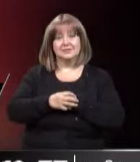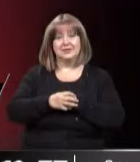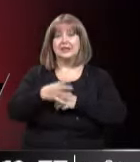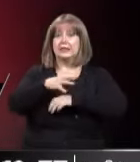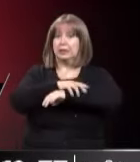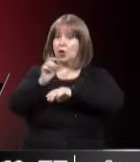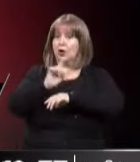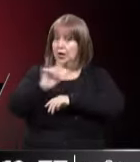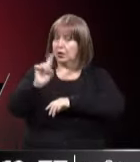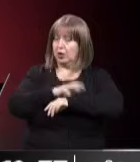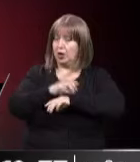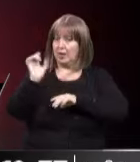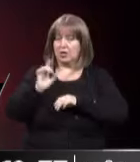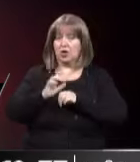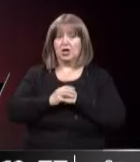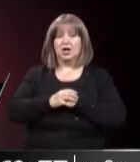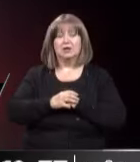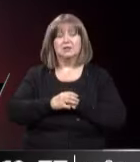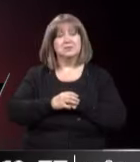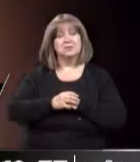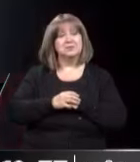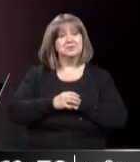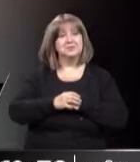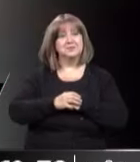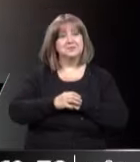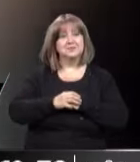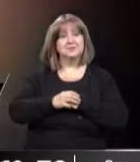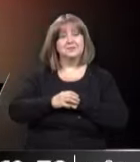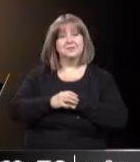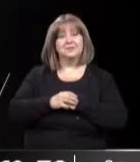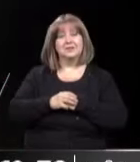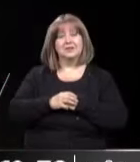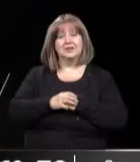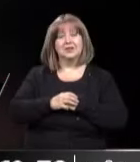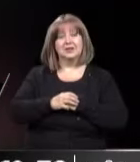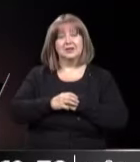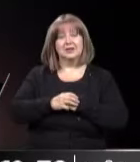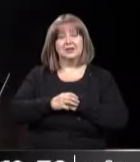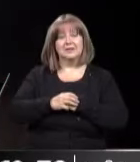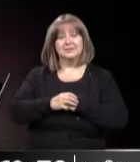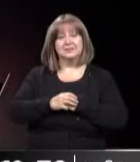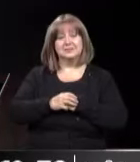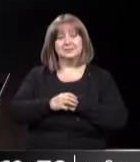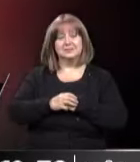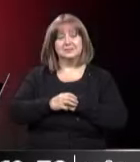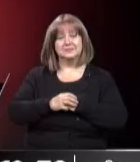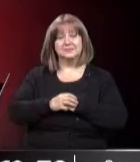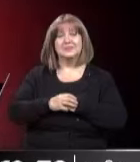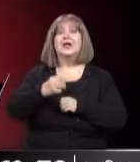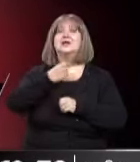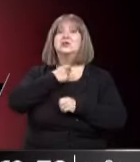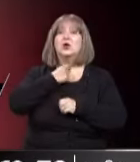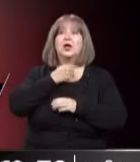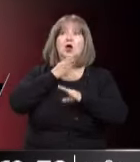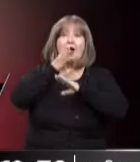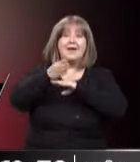No me vale. ¿Qué tiene que ver? ¿Qué tiene que ver? Yo estoy podido con Huracán y en la cancha. Yo quiero ir a la